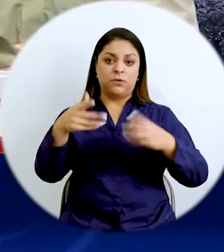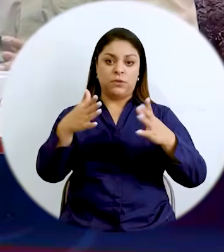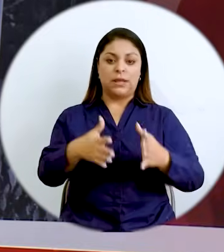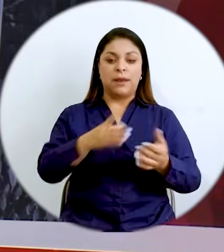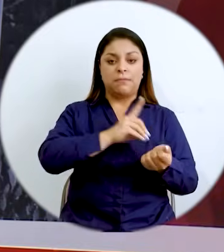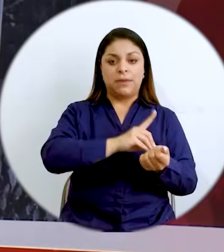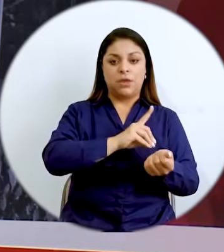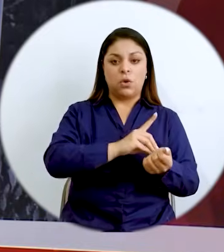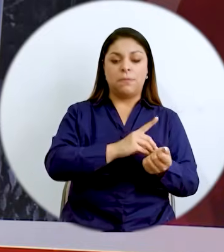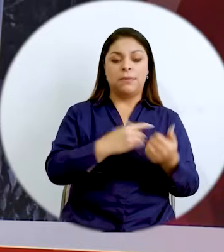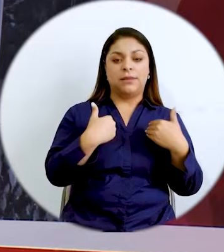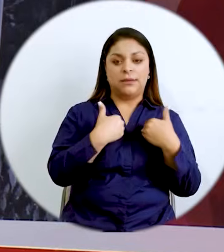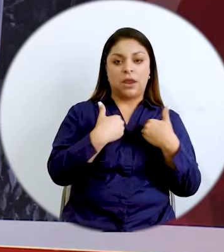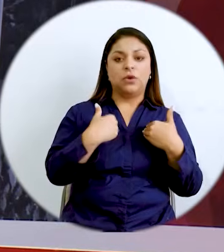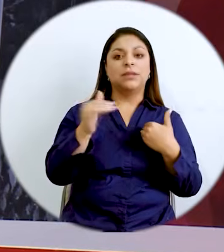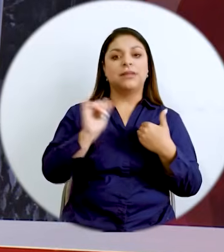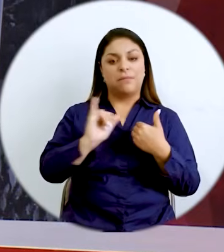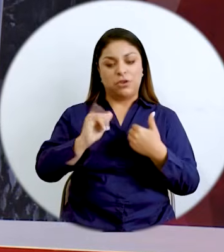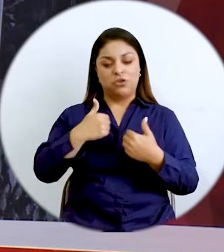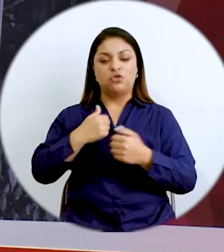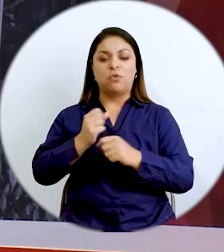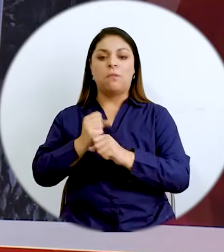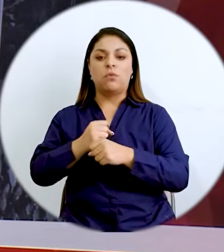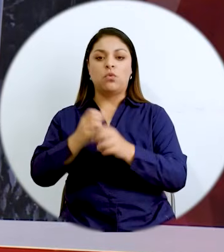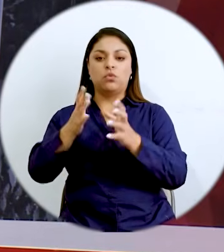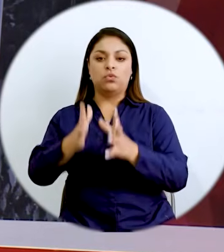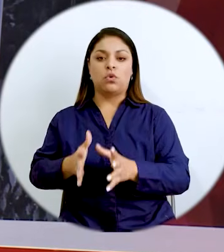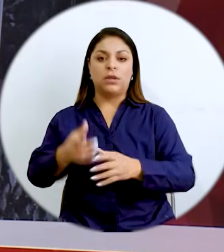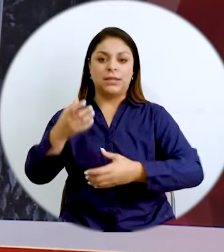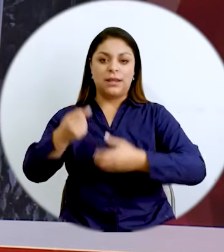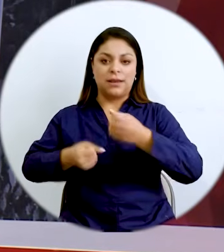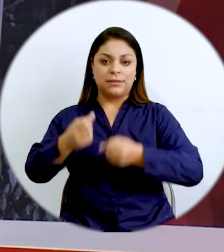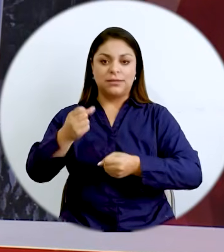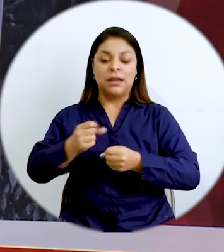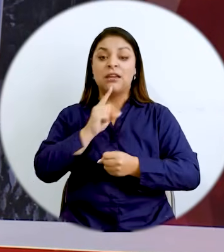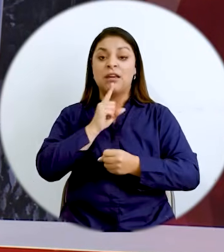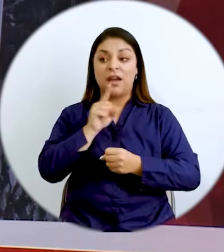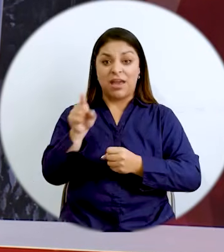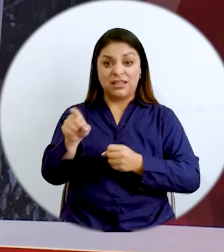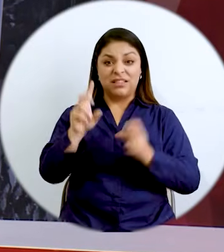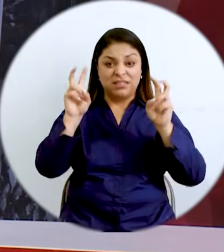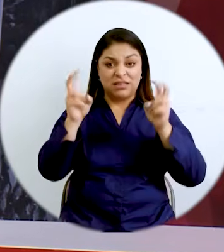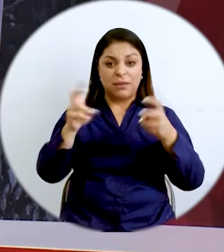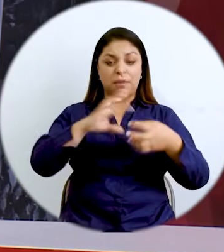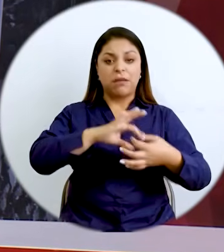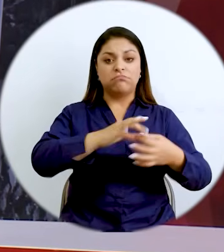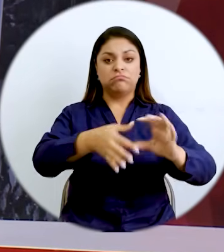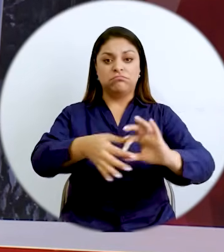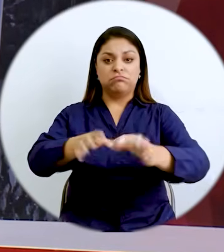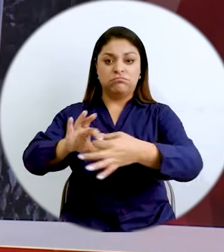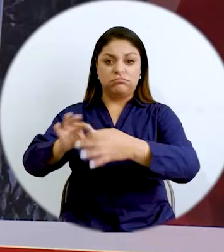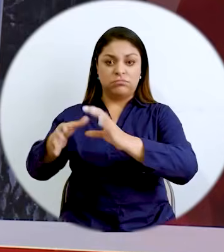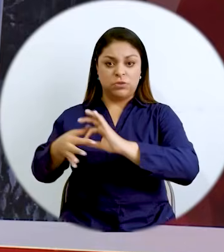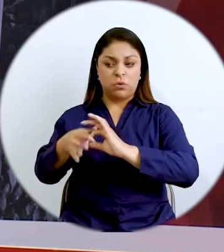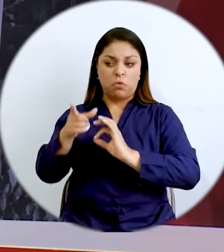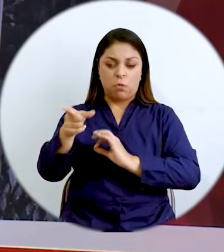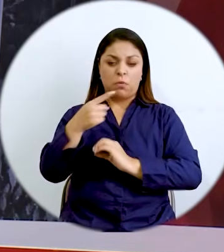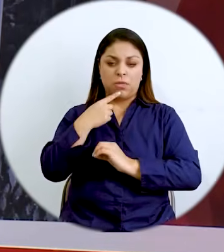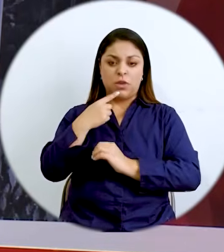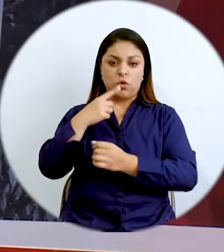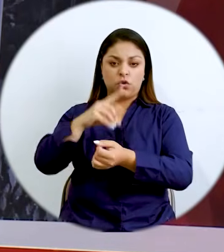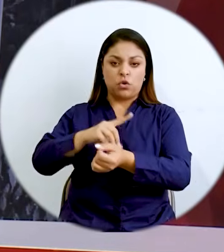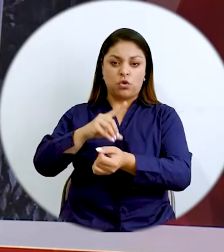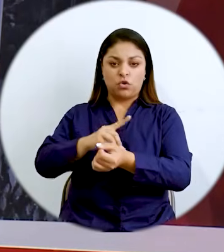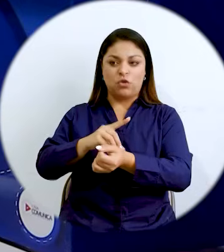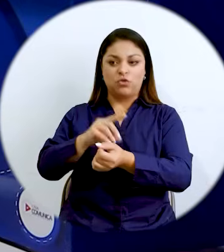soy productor de leche. Y realmente el encadenamiento, como dice el doctor Romero,